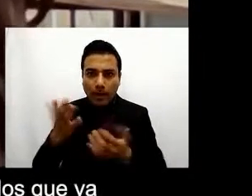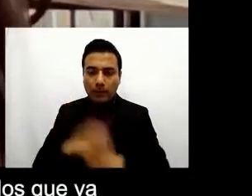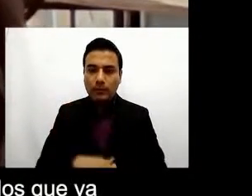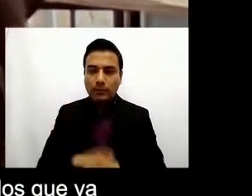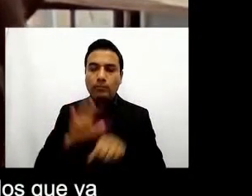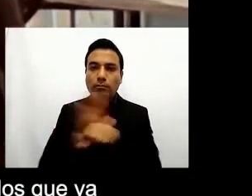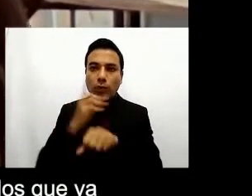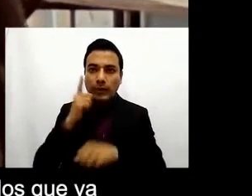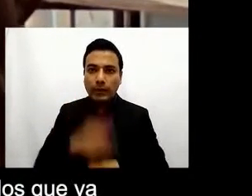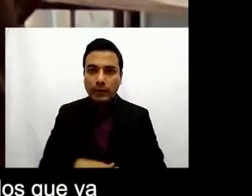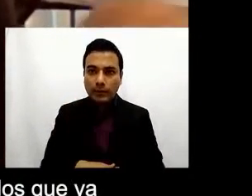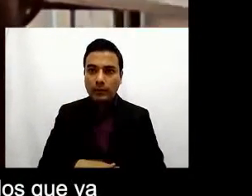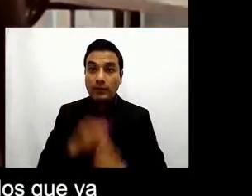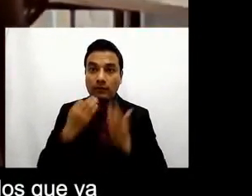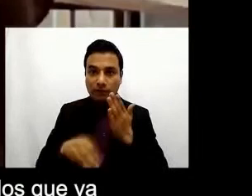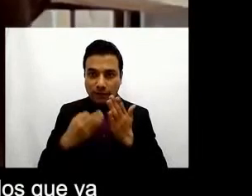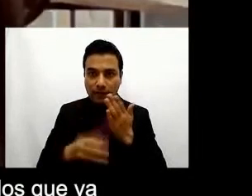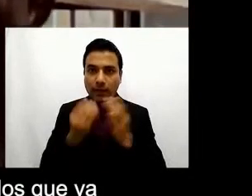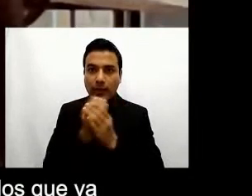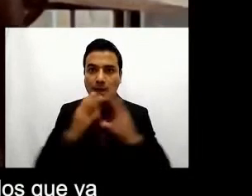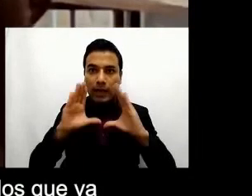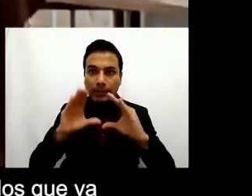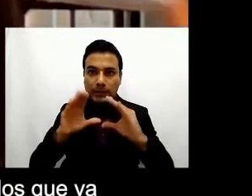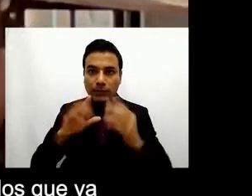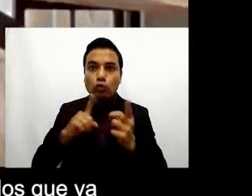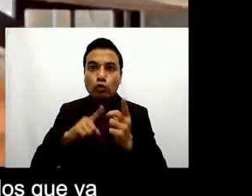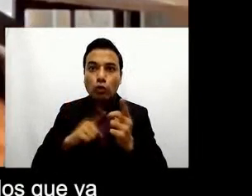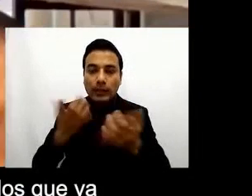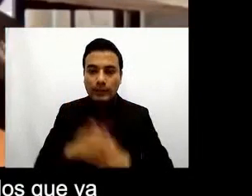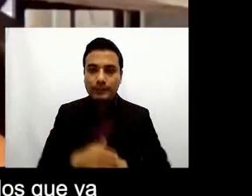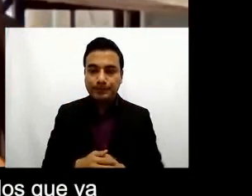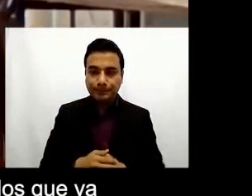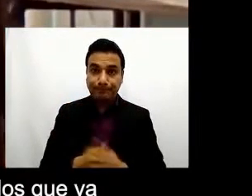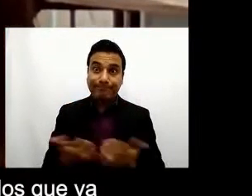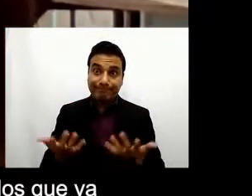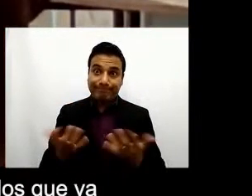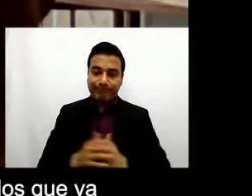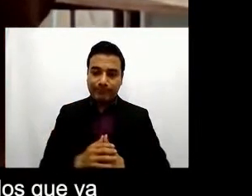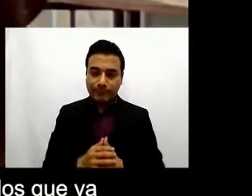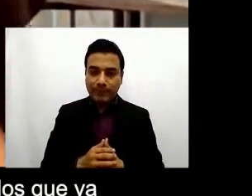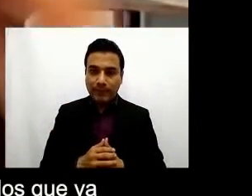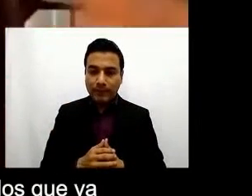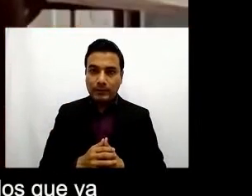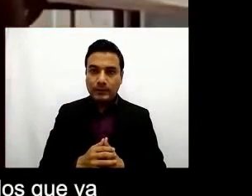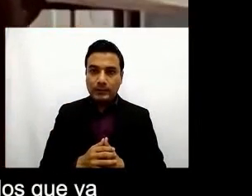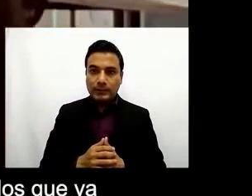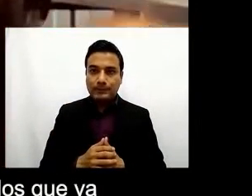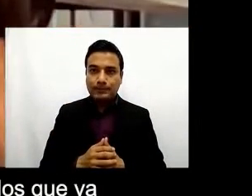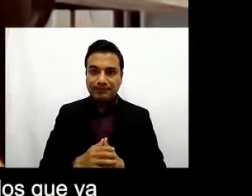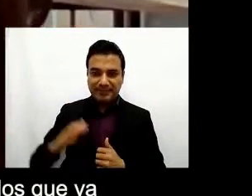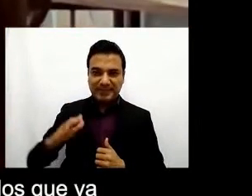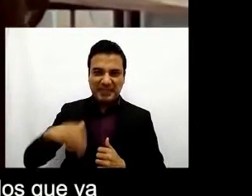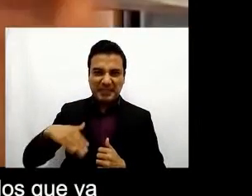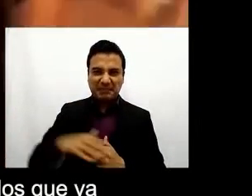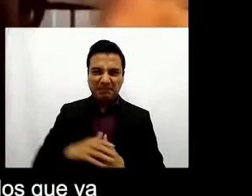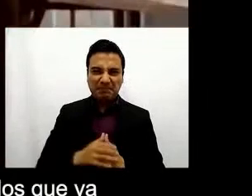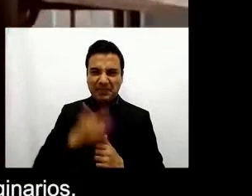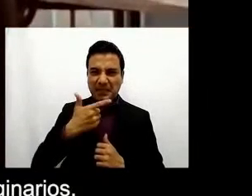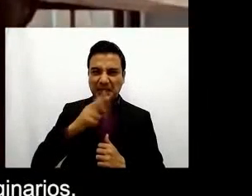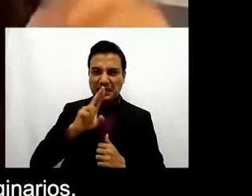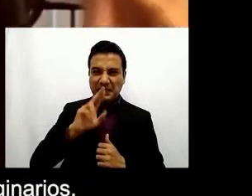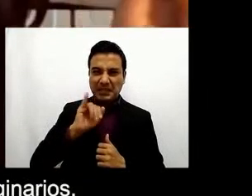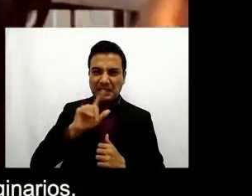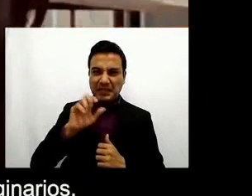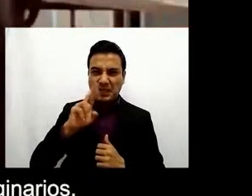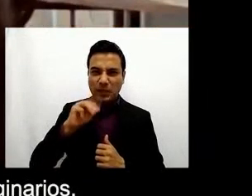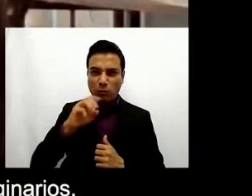y de capacitación. Y aquí doy ejemplos, ¿no? Sumados a los que ya muy, muy puntualmente colocaba Guillermo en relación